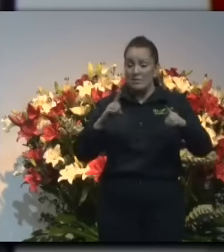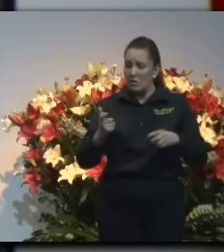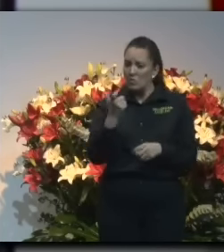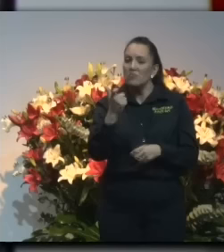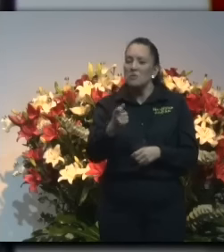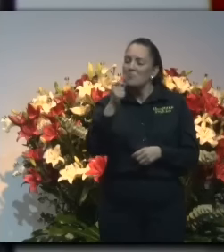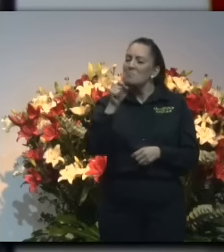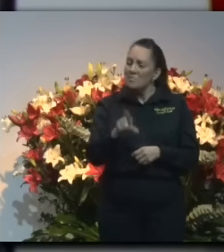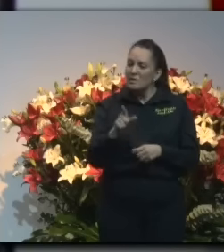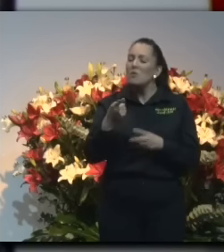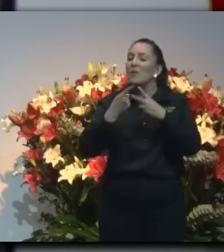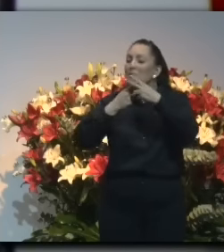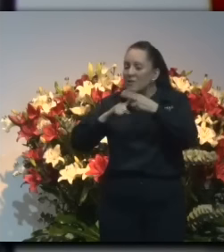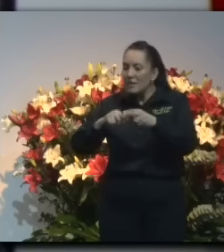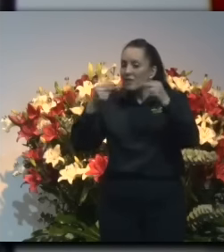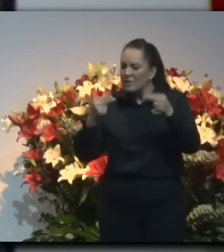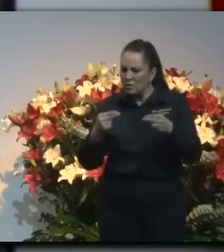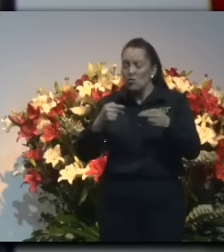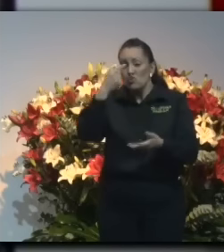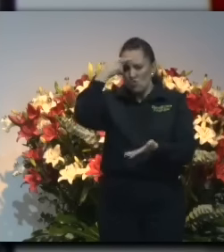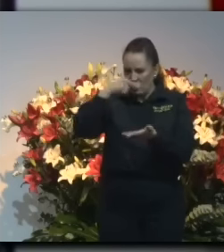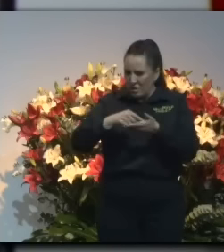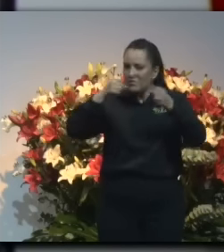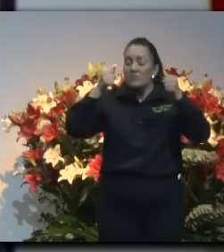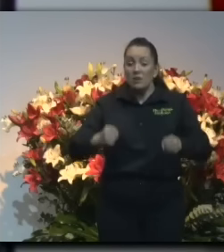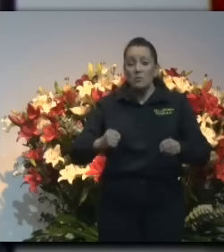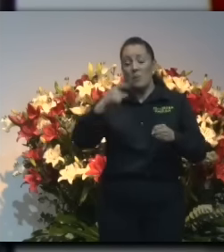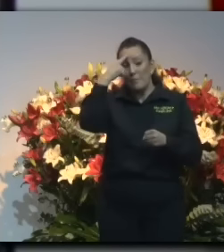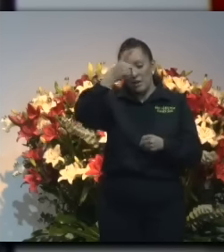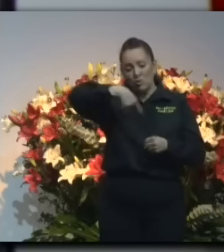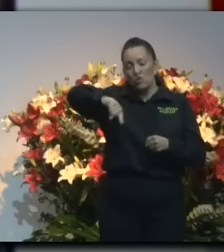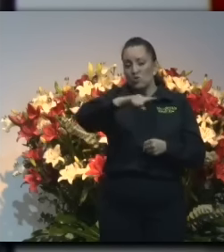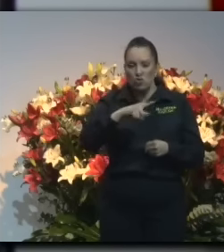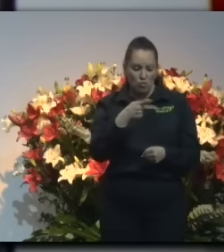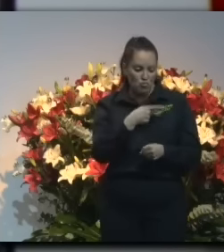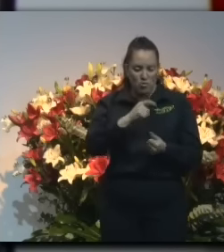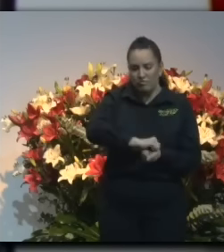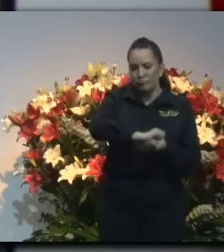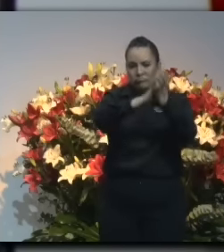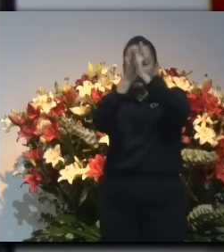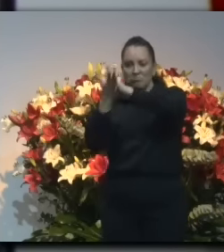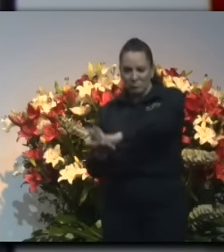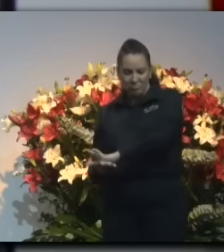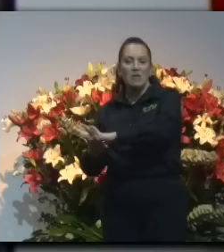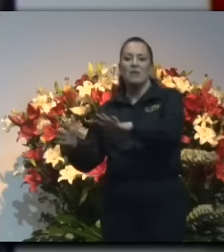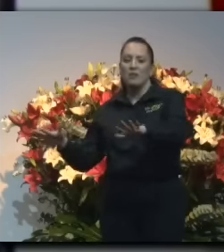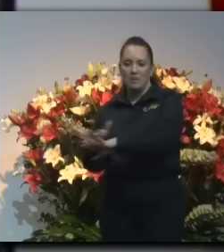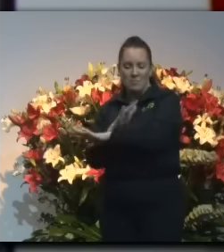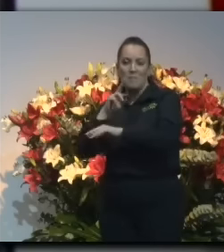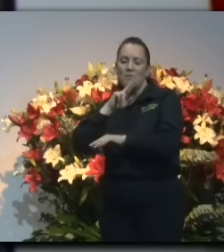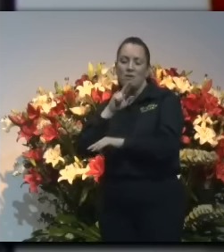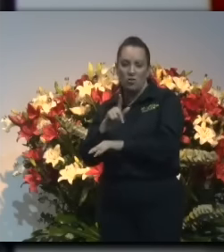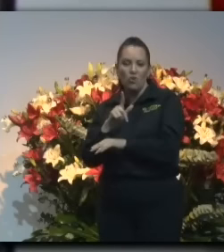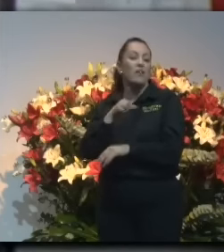para salir de la pobreza hay que apostarle a la educación y a la generación de empleo. México